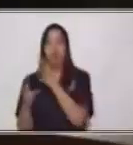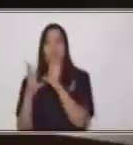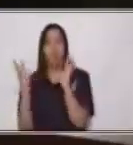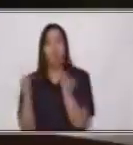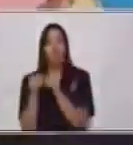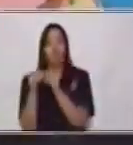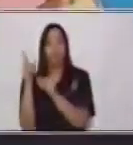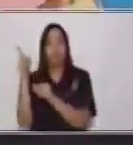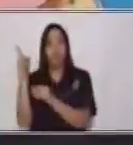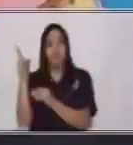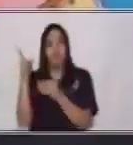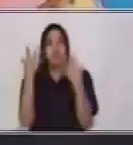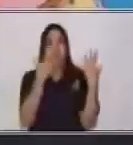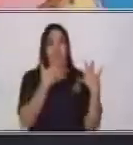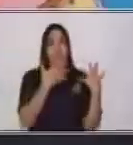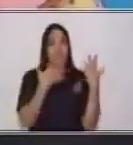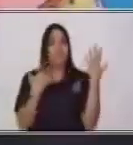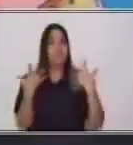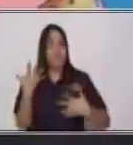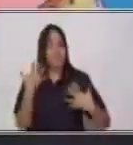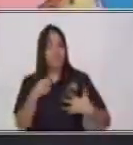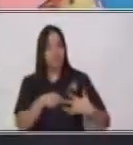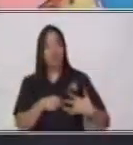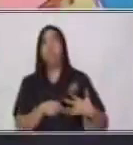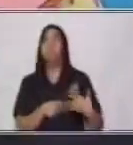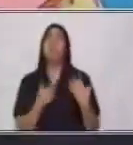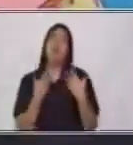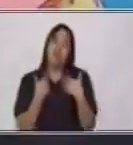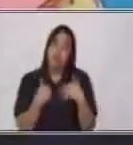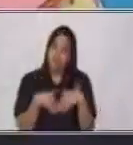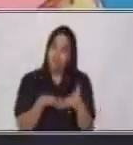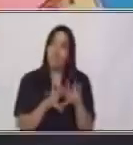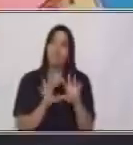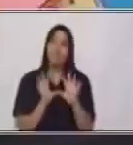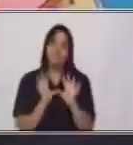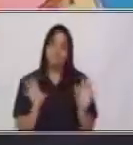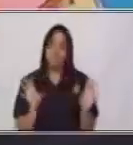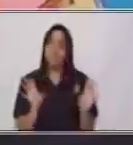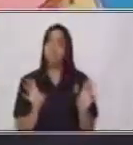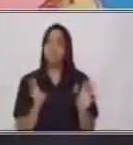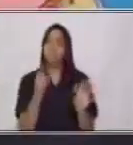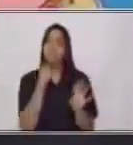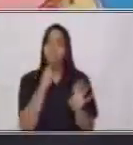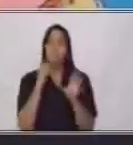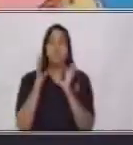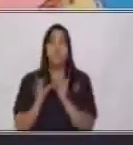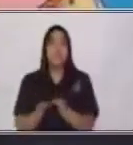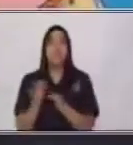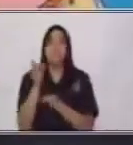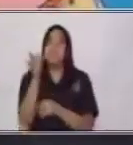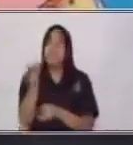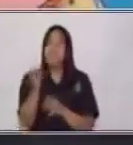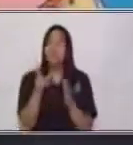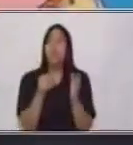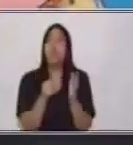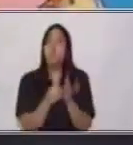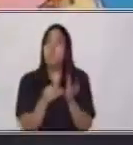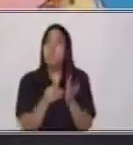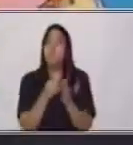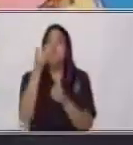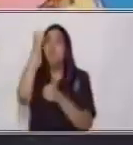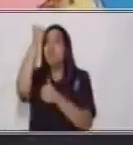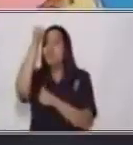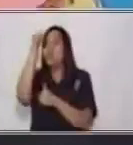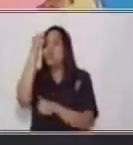de 10 y agrego la de 5 y ahora sí pagué cabal. Ahí dice 75 quetzales